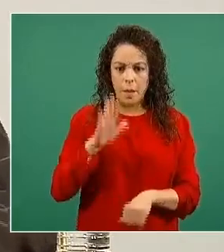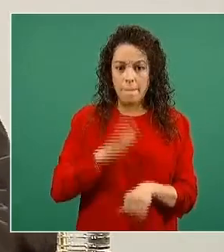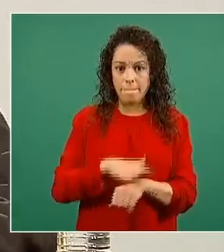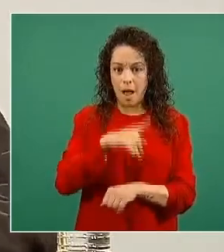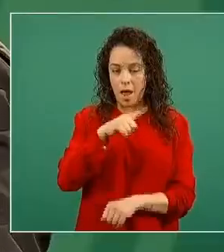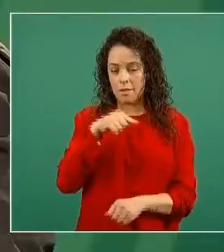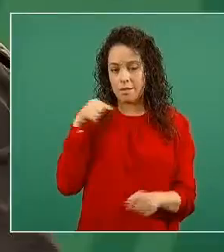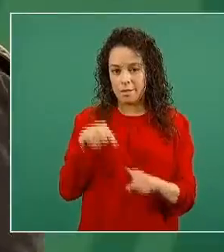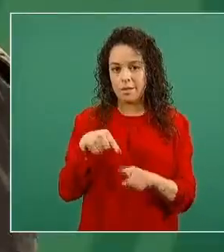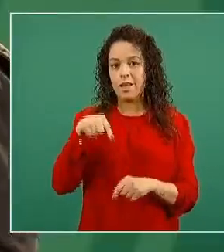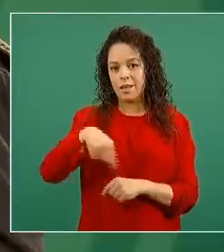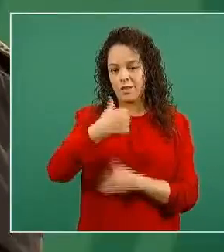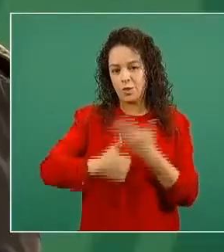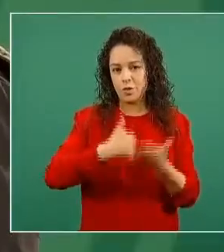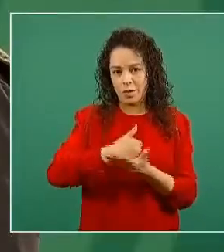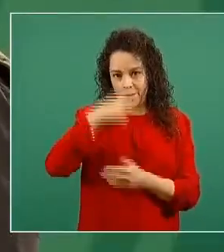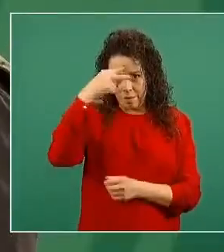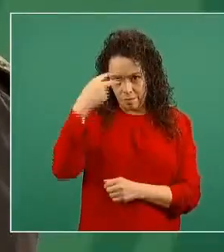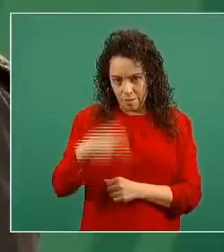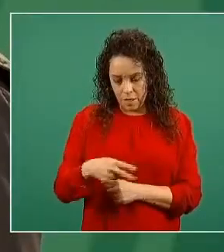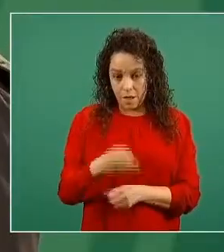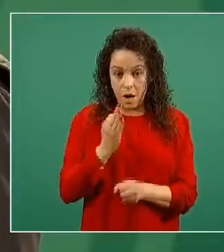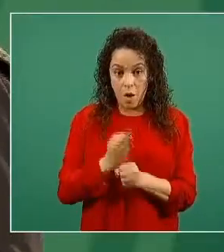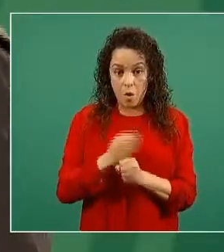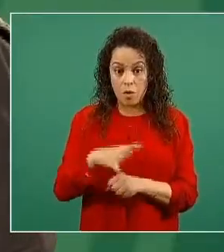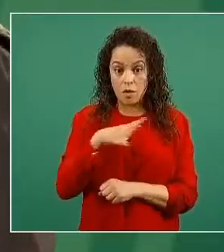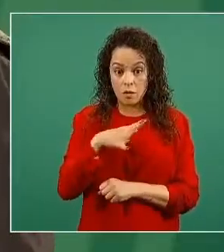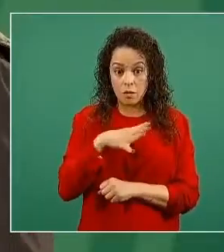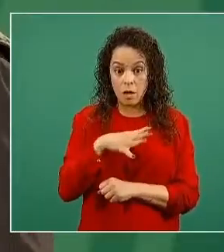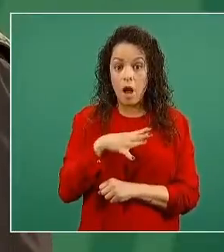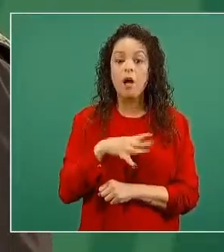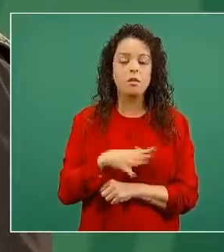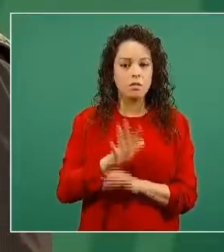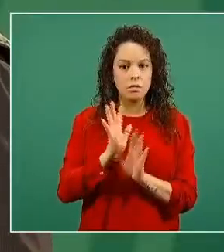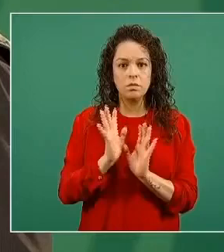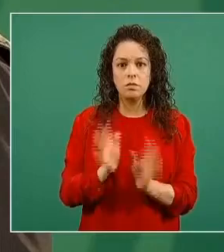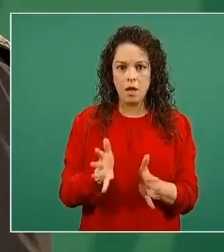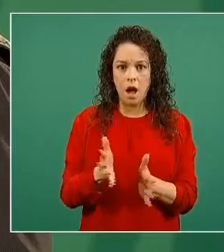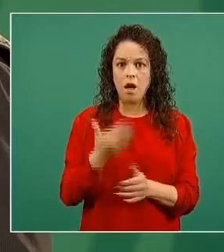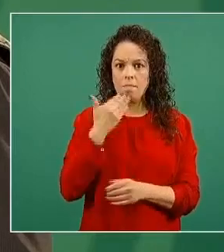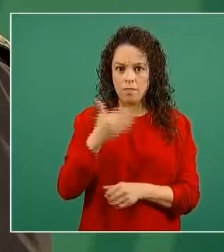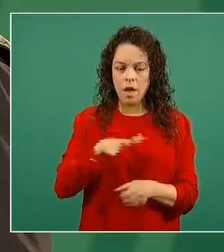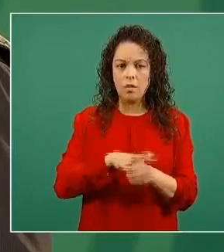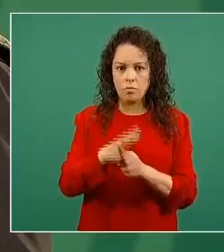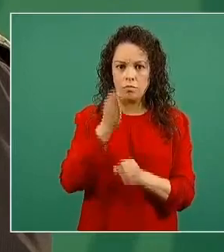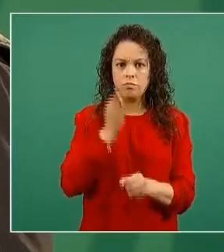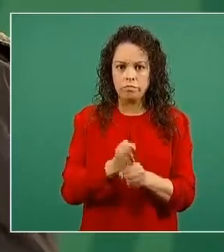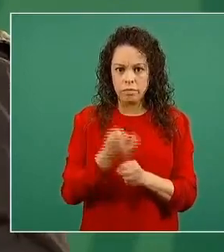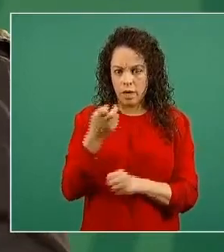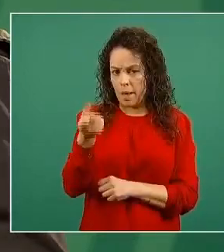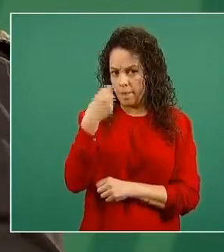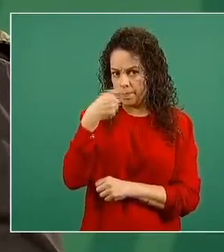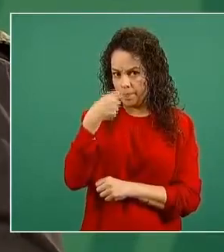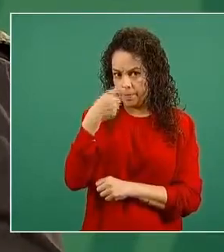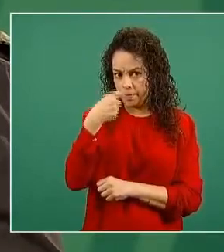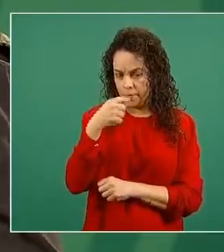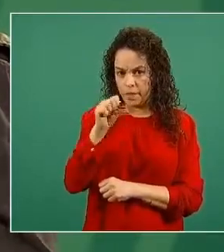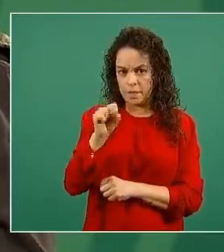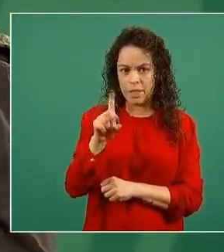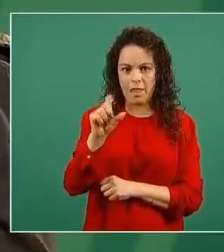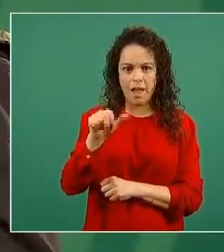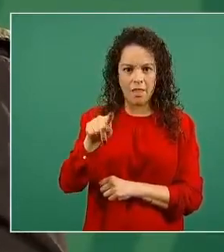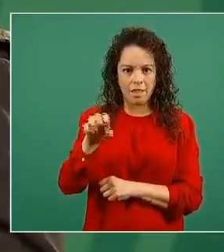ciudad. Tenemos en este momento cubierta la suficiencia de sedantes, de medicamentos de